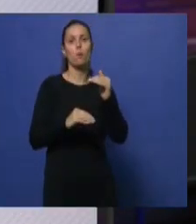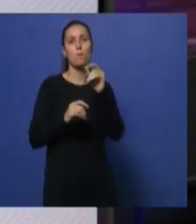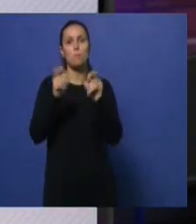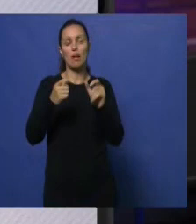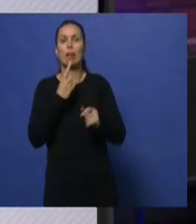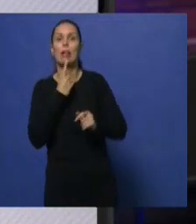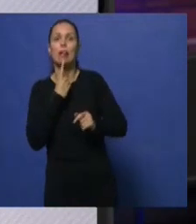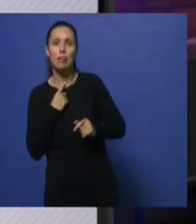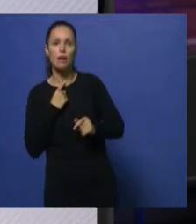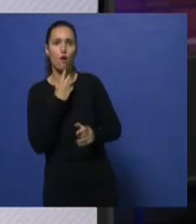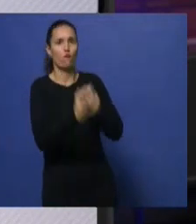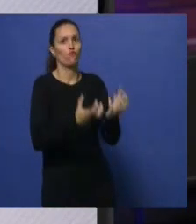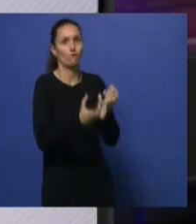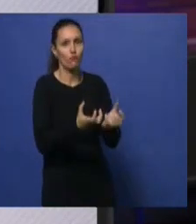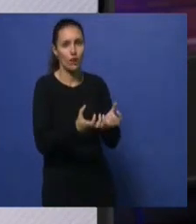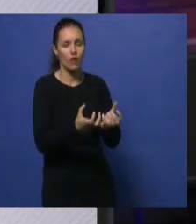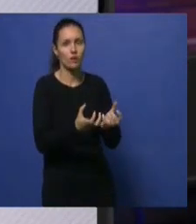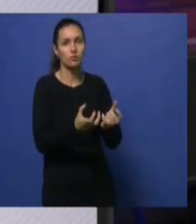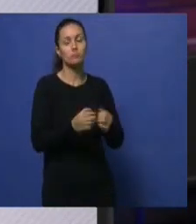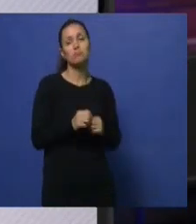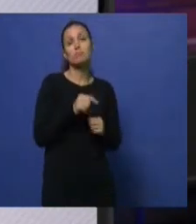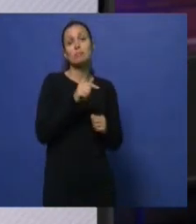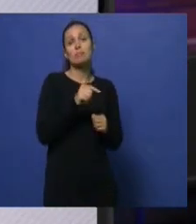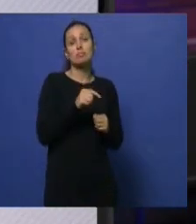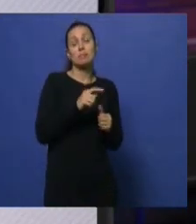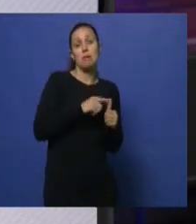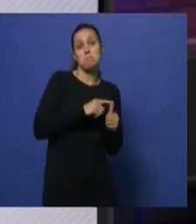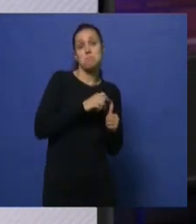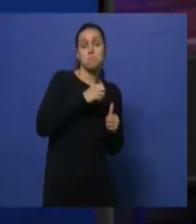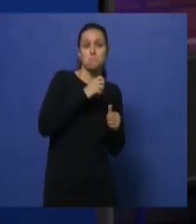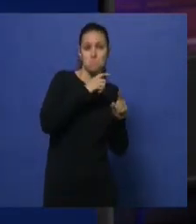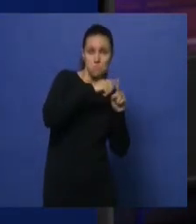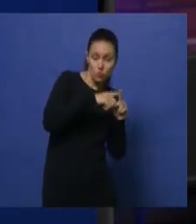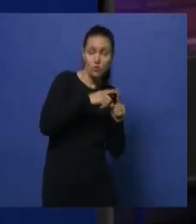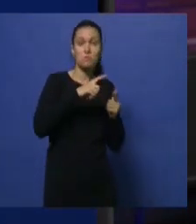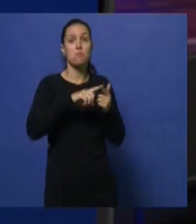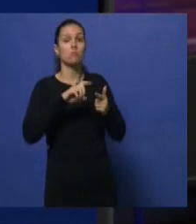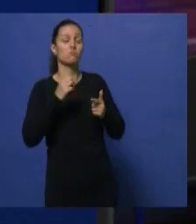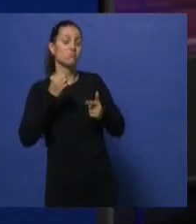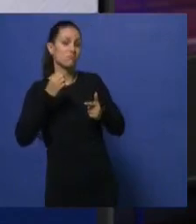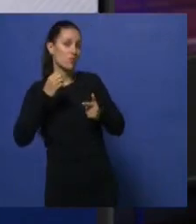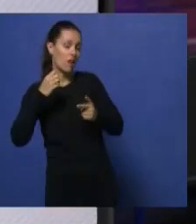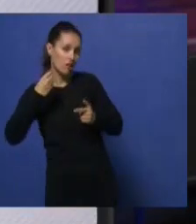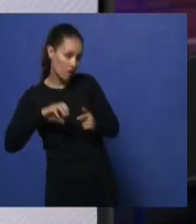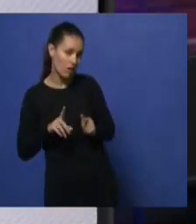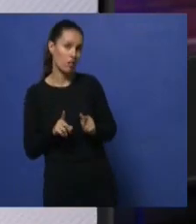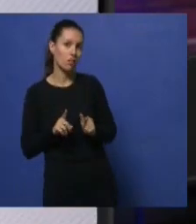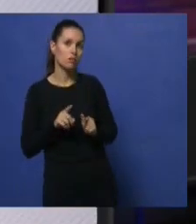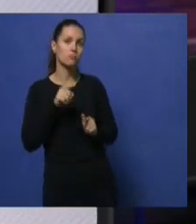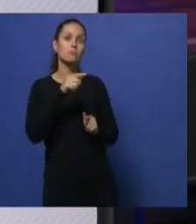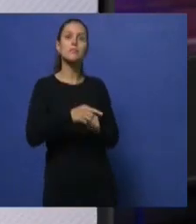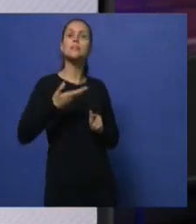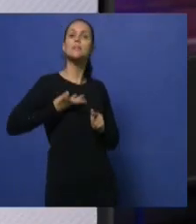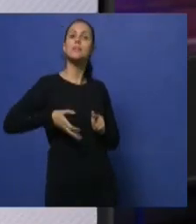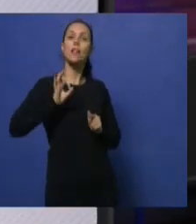páginas positivas y negativas dentro del monumental y esta es prácticamente otra que queda en la historia